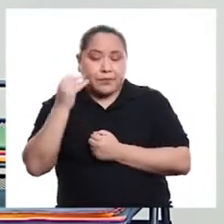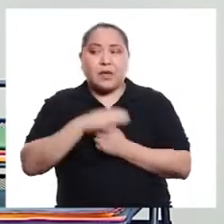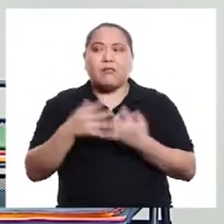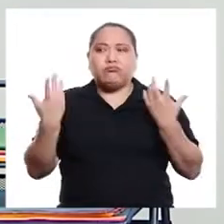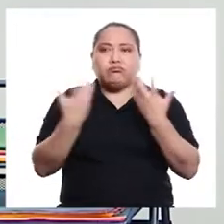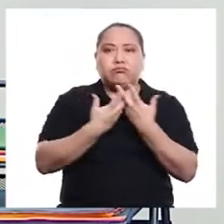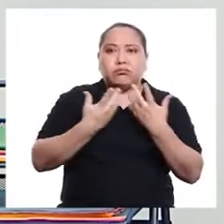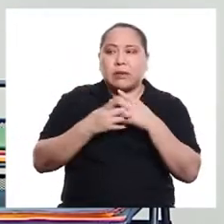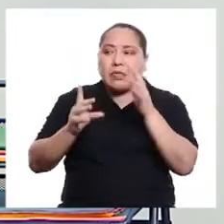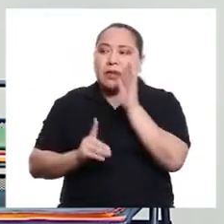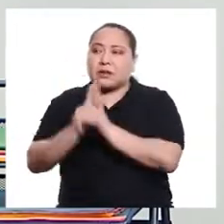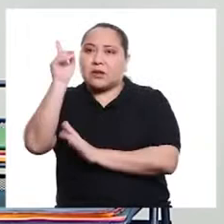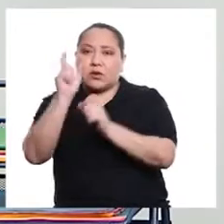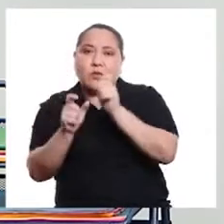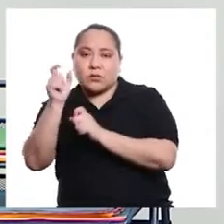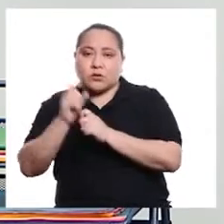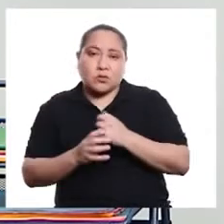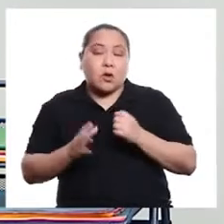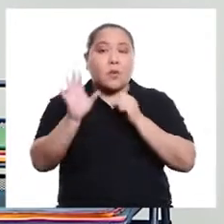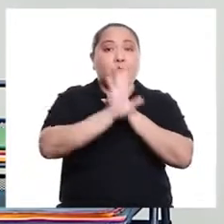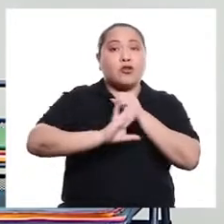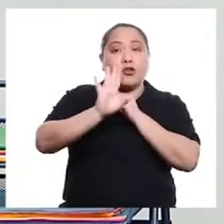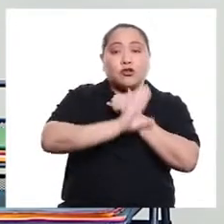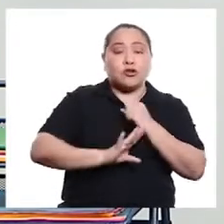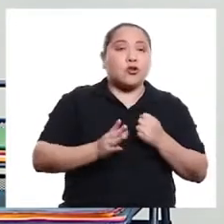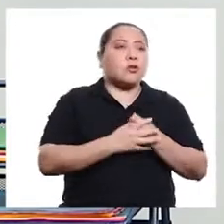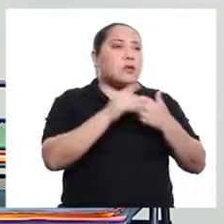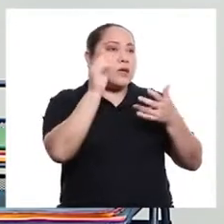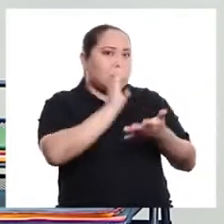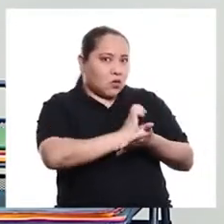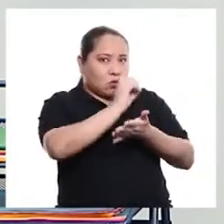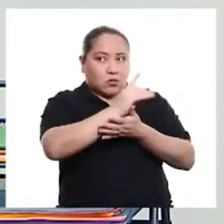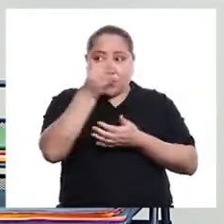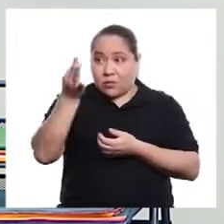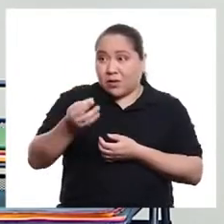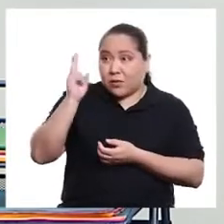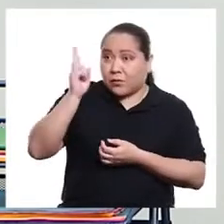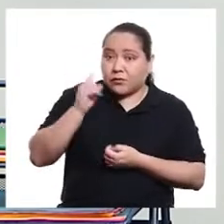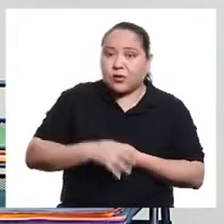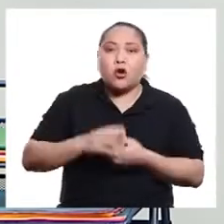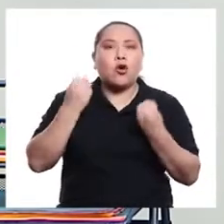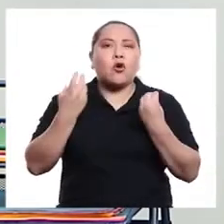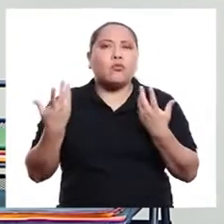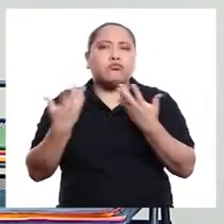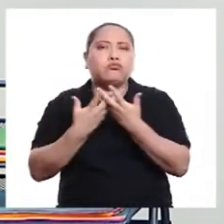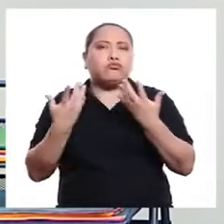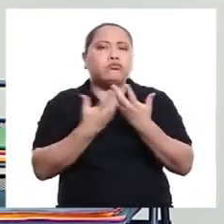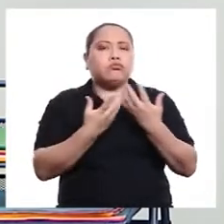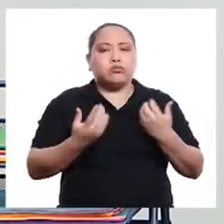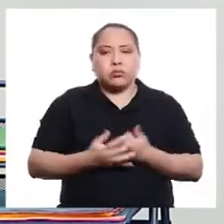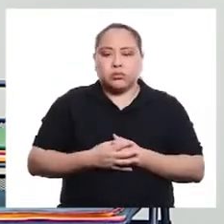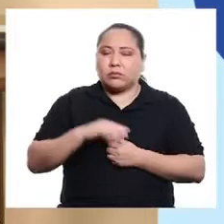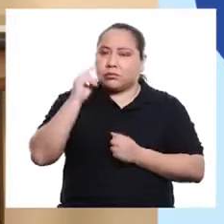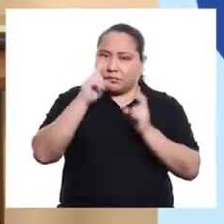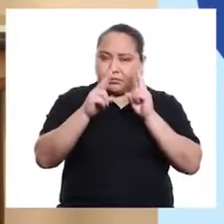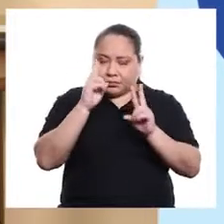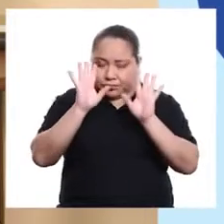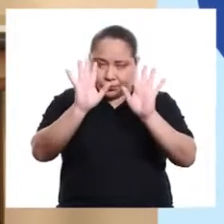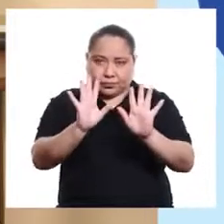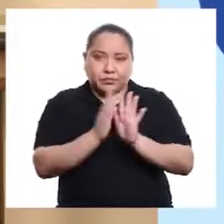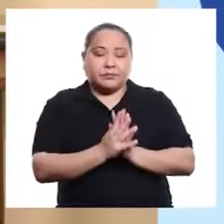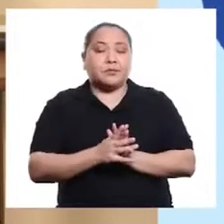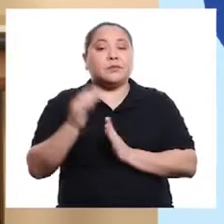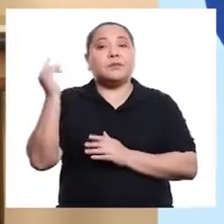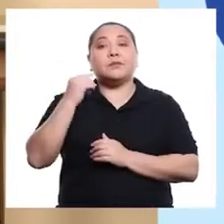de que había una relación entre desarrollo humano, seguridad y educación. ¿No es así, profesora? ¿Cómo se manifiesta? Mírenlo